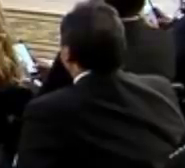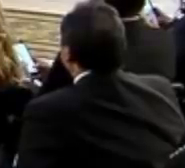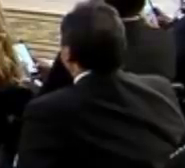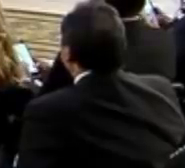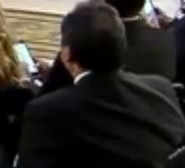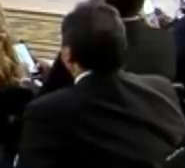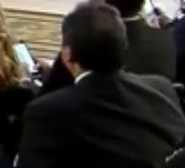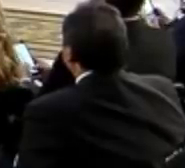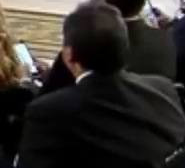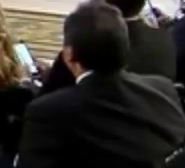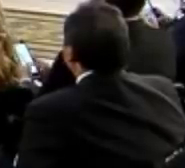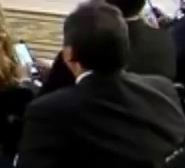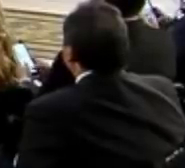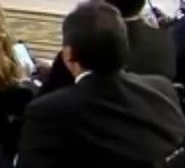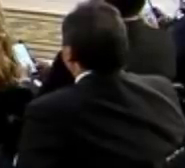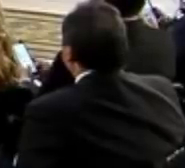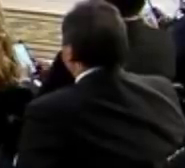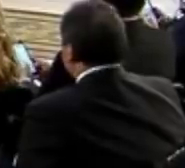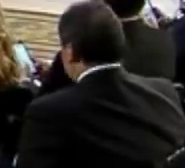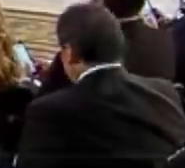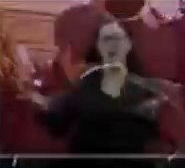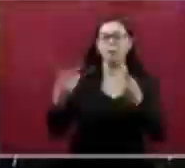el ponerse al servicio de los demás,